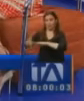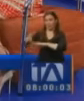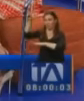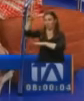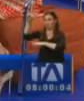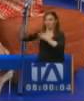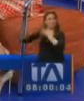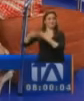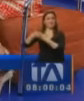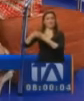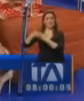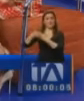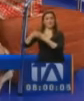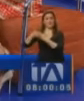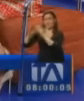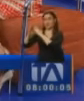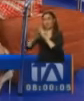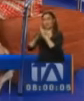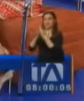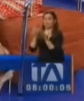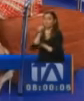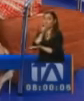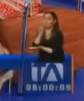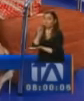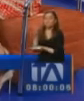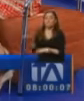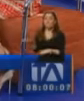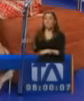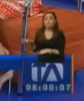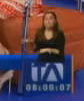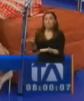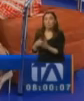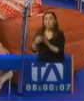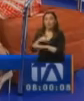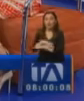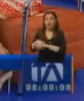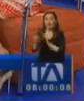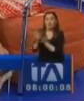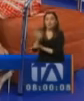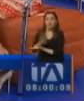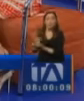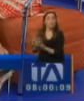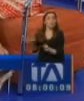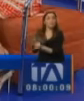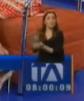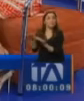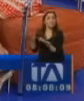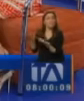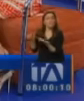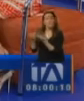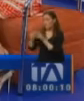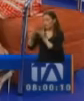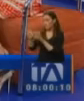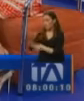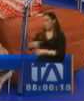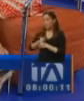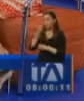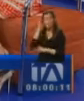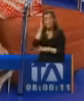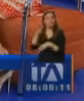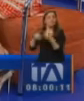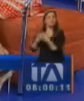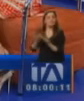son realmente sí, sí, conjuntos residenciales. Correcto. Privados, sino eso, que son calles o barrios enteros, ¿no? Por el tema de la seguridad que nos preocupa a